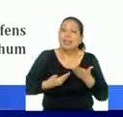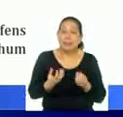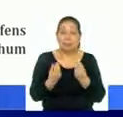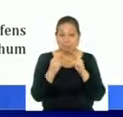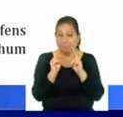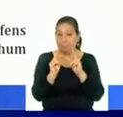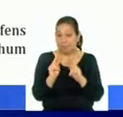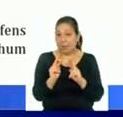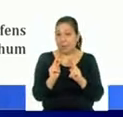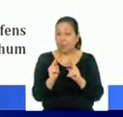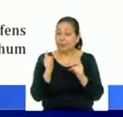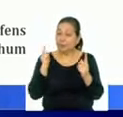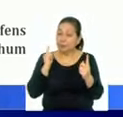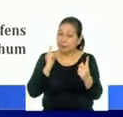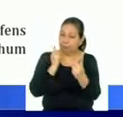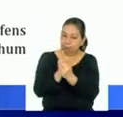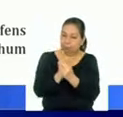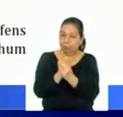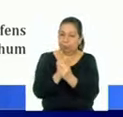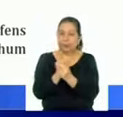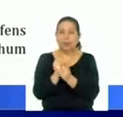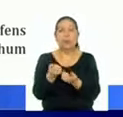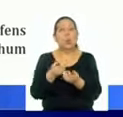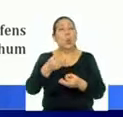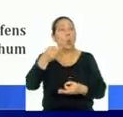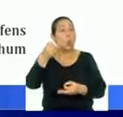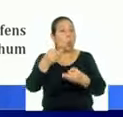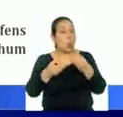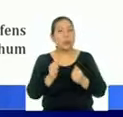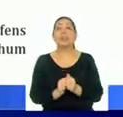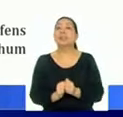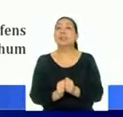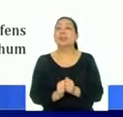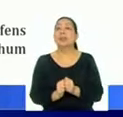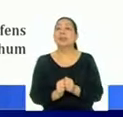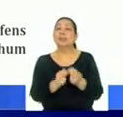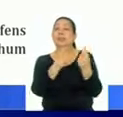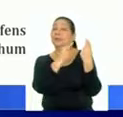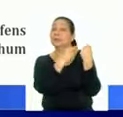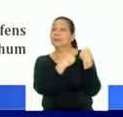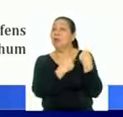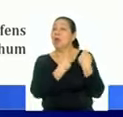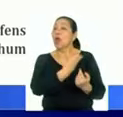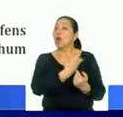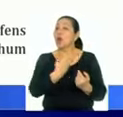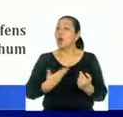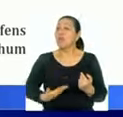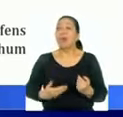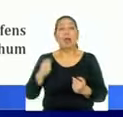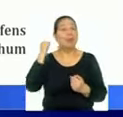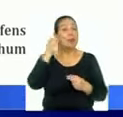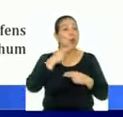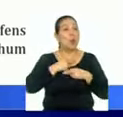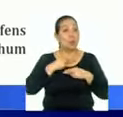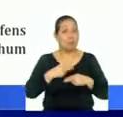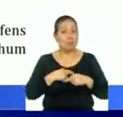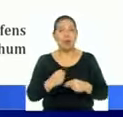¿no? Quisimos afrontar la reforma del sistema de justicia, el compromiso de este gobierno con los derechos